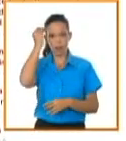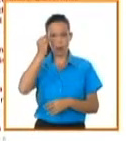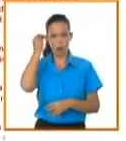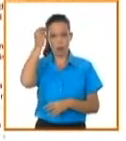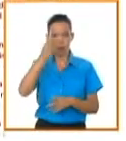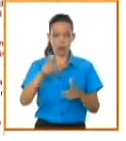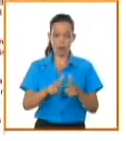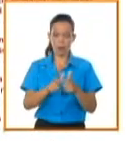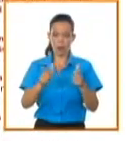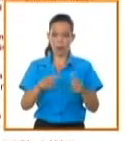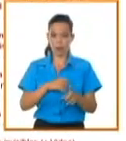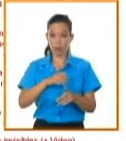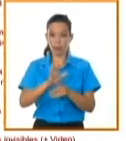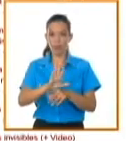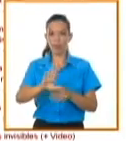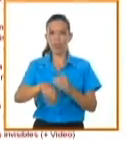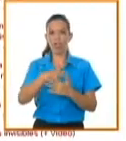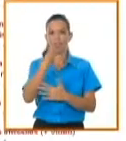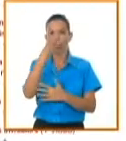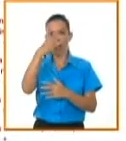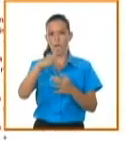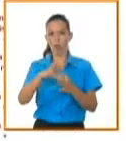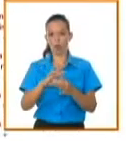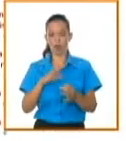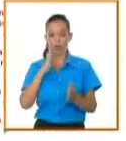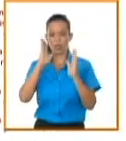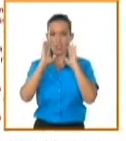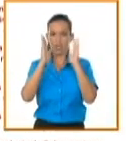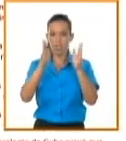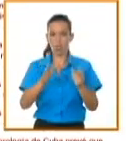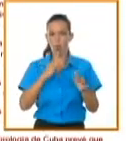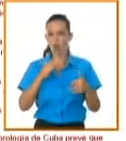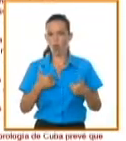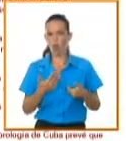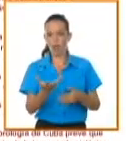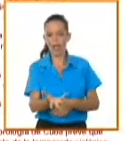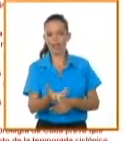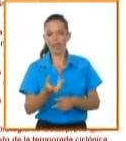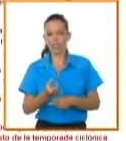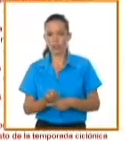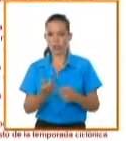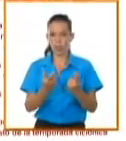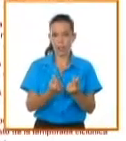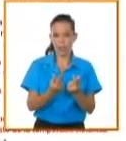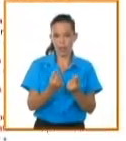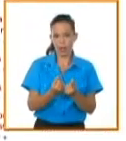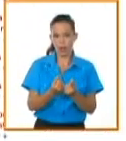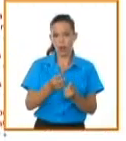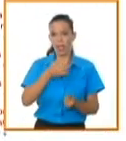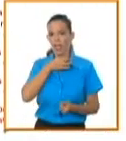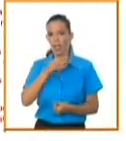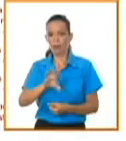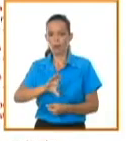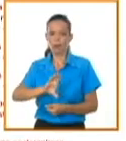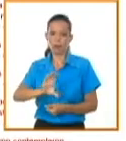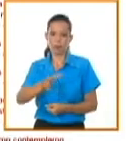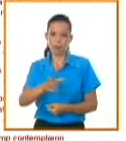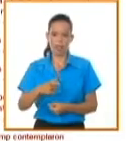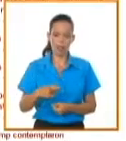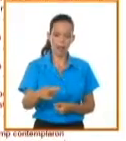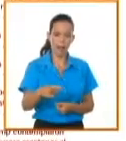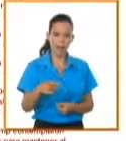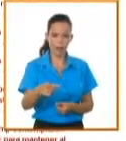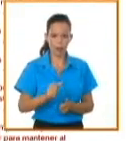cuales entró en vigor este tres de agosto dirigida a favorecer la extracción por las personas naturales de sus en los cajeros automáticos Díaz canel